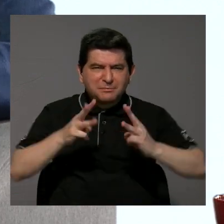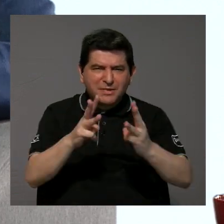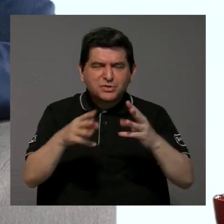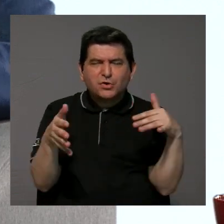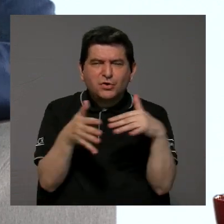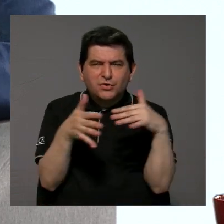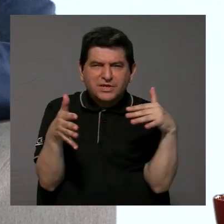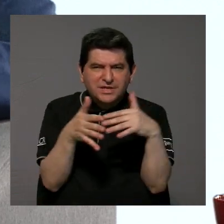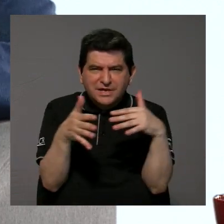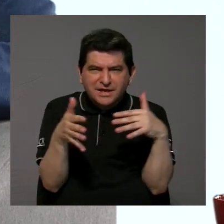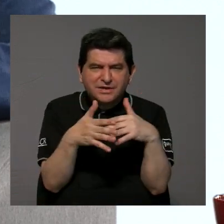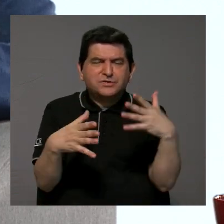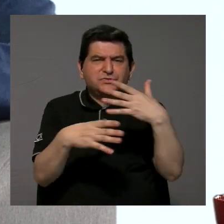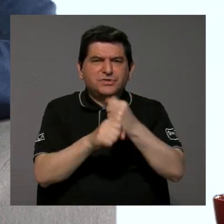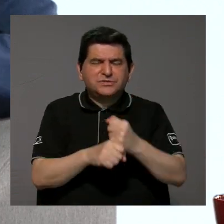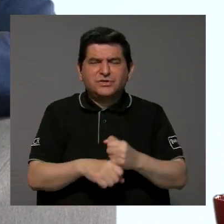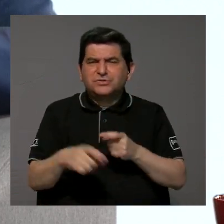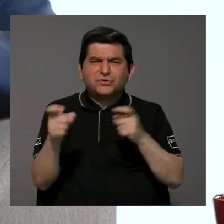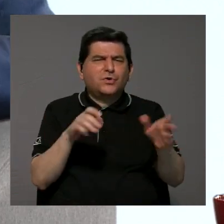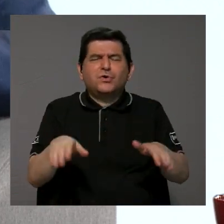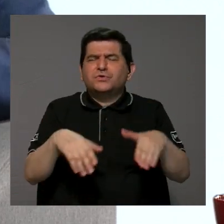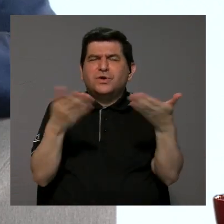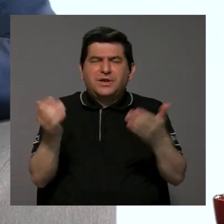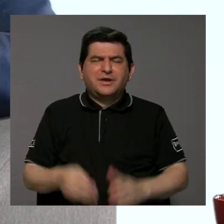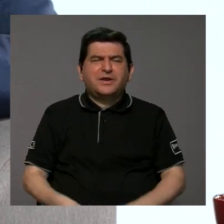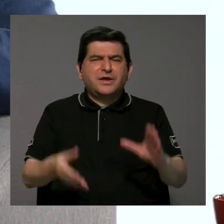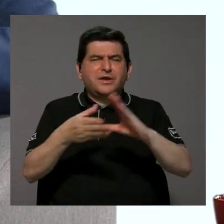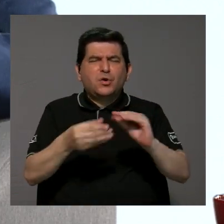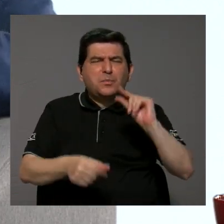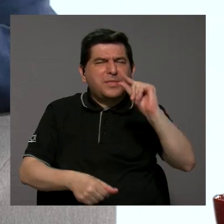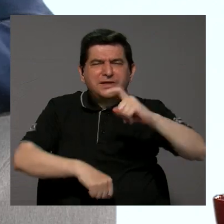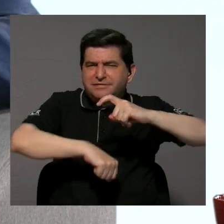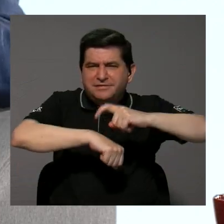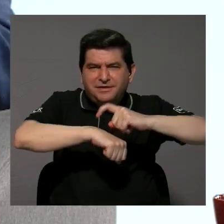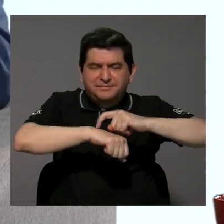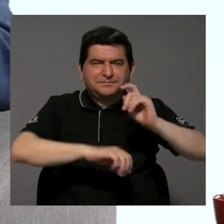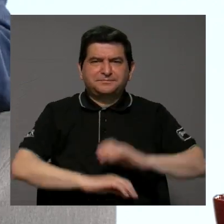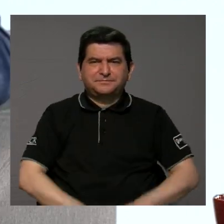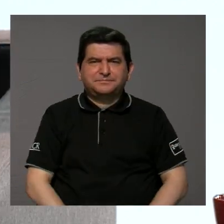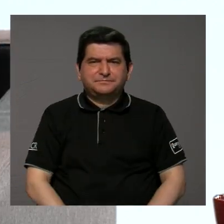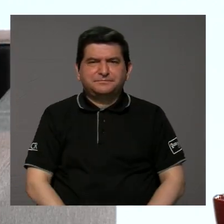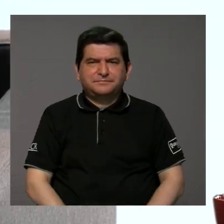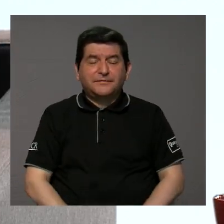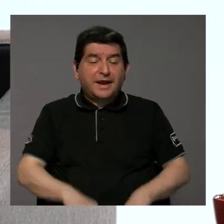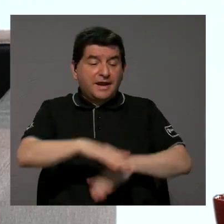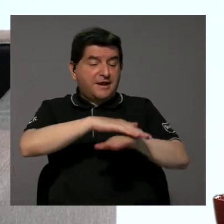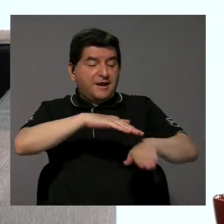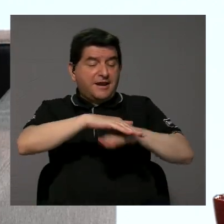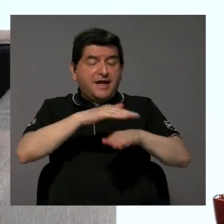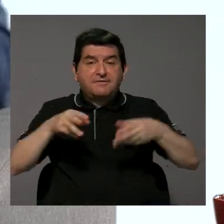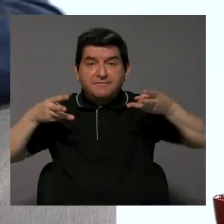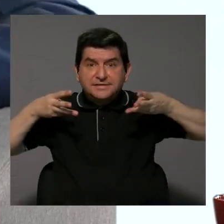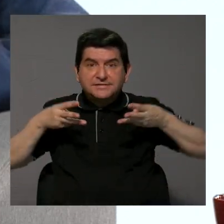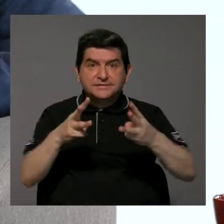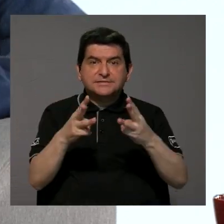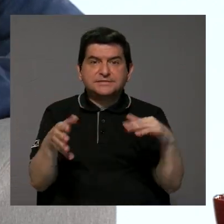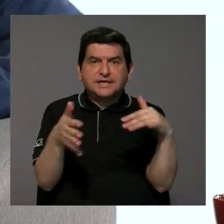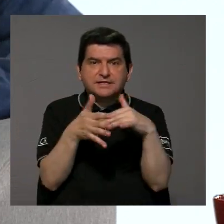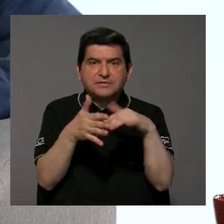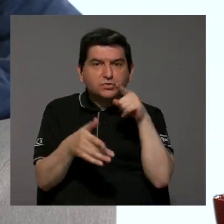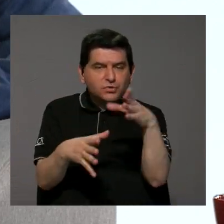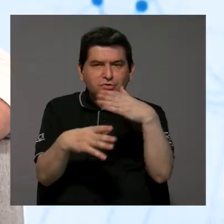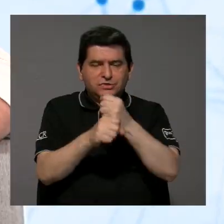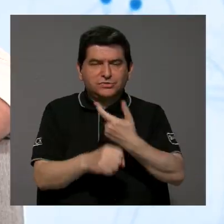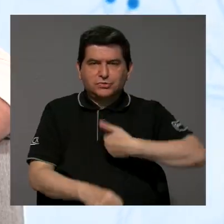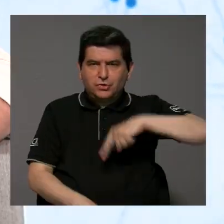estos estudios que realizan? Coméntenos brevemente la base metodológica de los estudios de